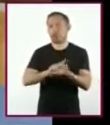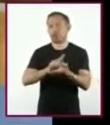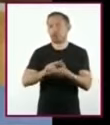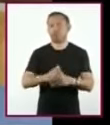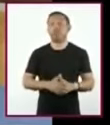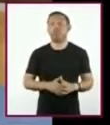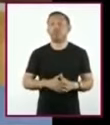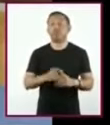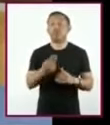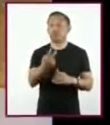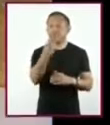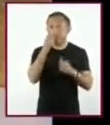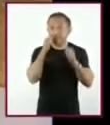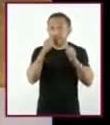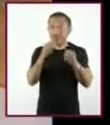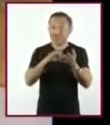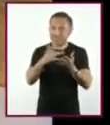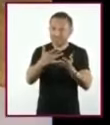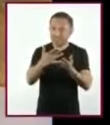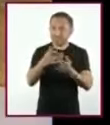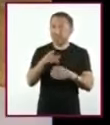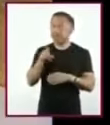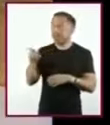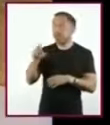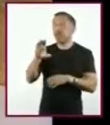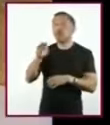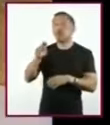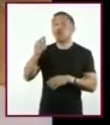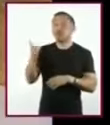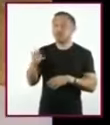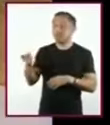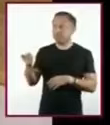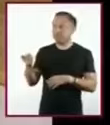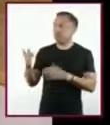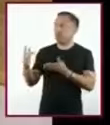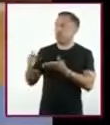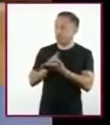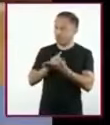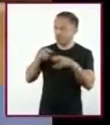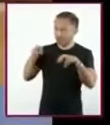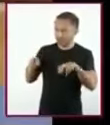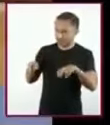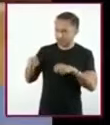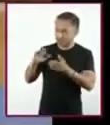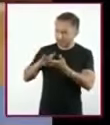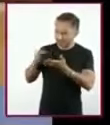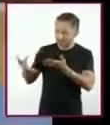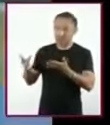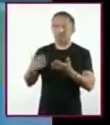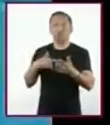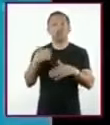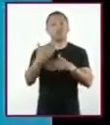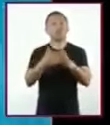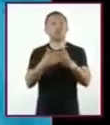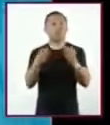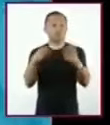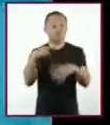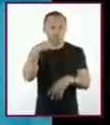y, sobre todo, gracias, Connie, por tu participación y nos veremos a la próxima.